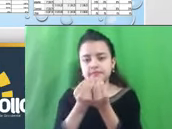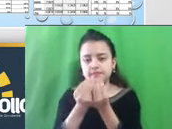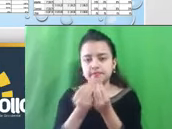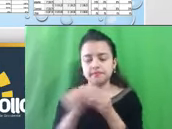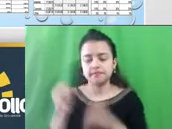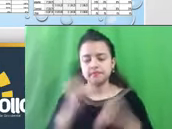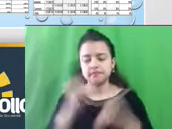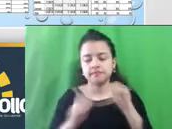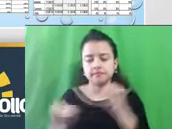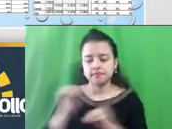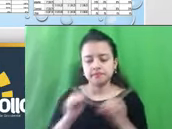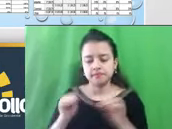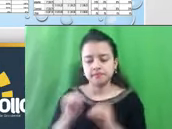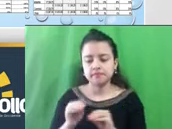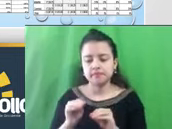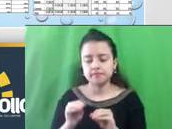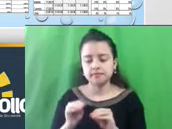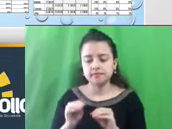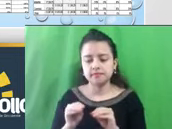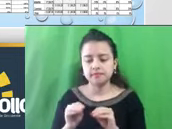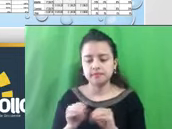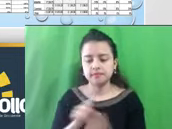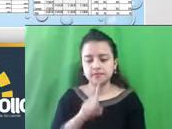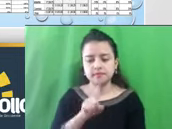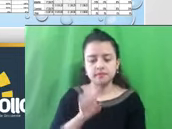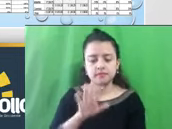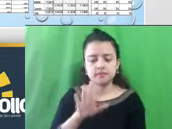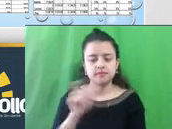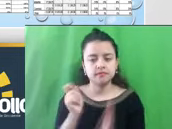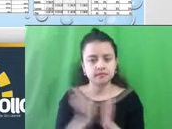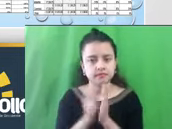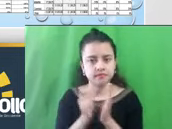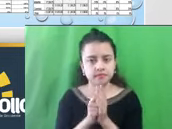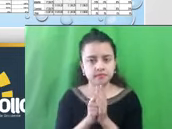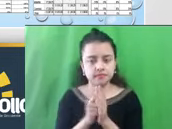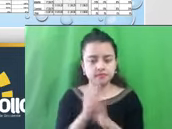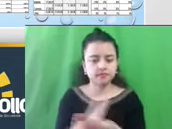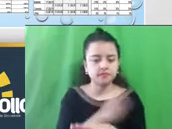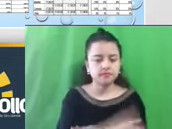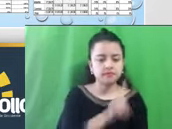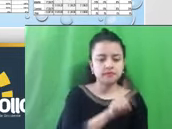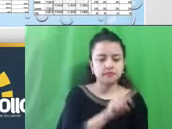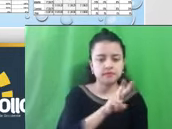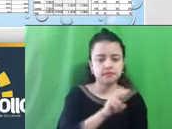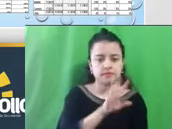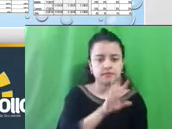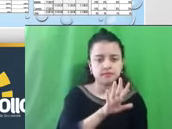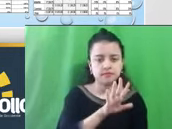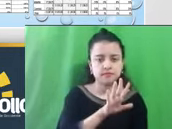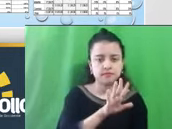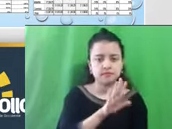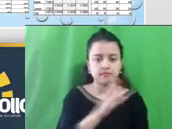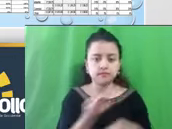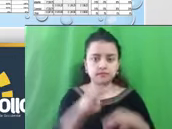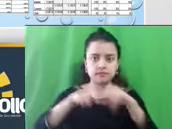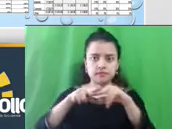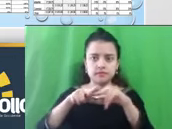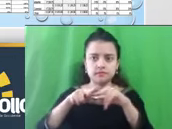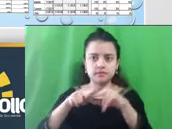fijo de 65 puntos. Estaba en 175 y pasó a 110. Entonces